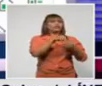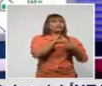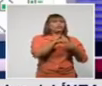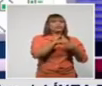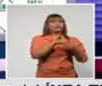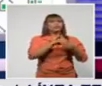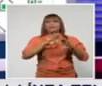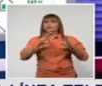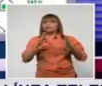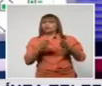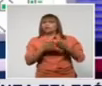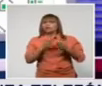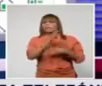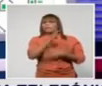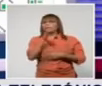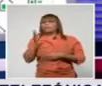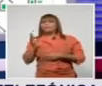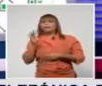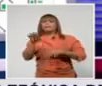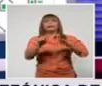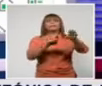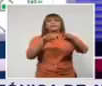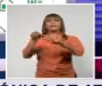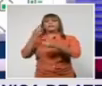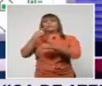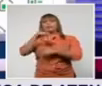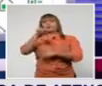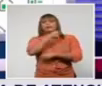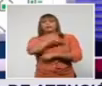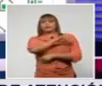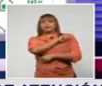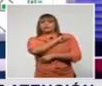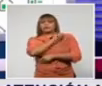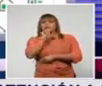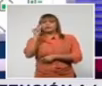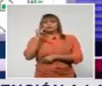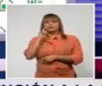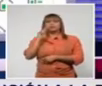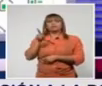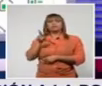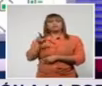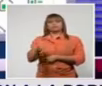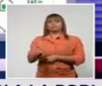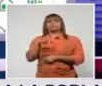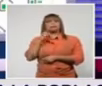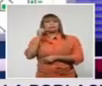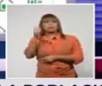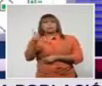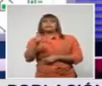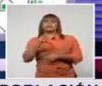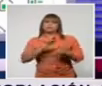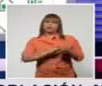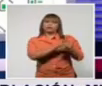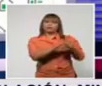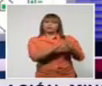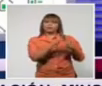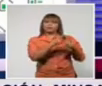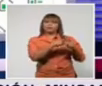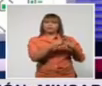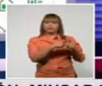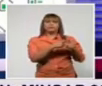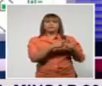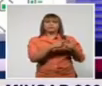estudios poblacionales para detectar a las personas asintomáticas a la enfermedad. Y hacía referencia en los minutos finales de